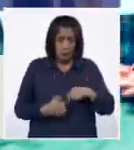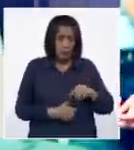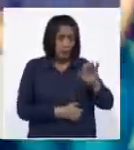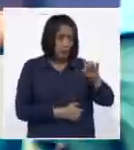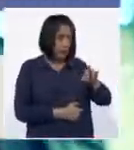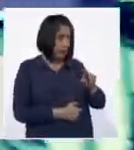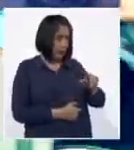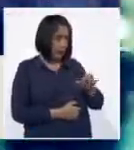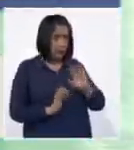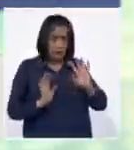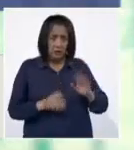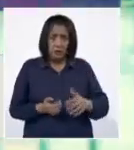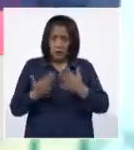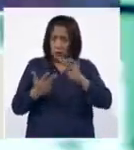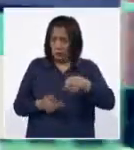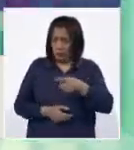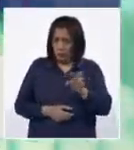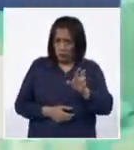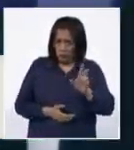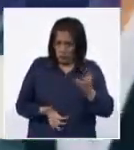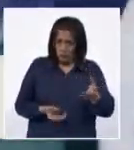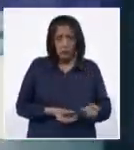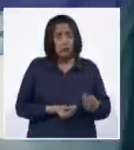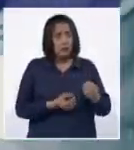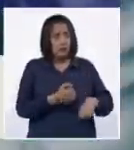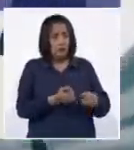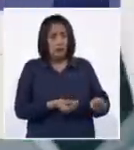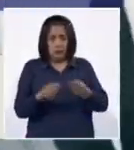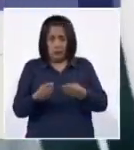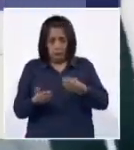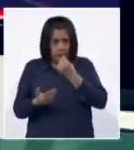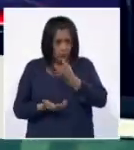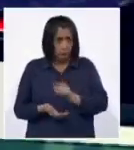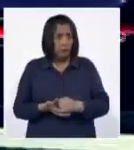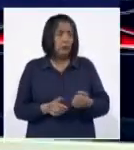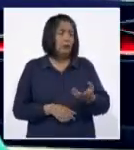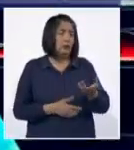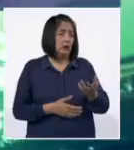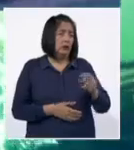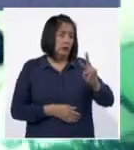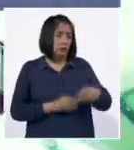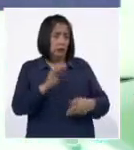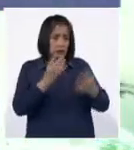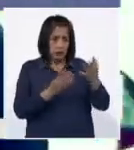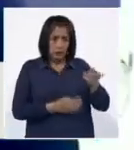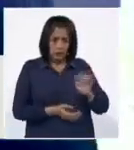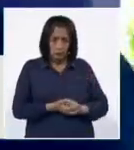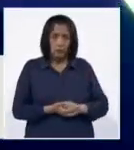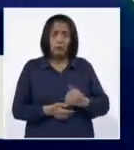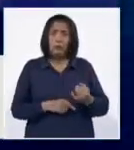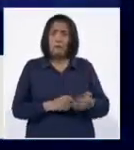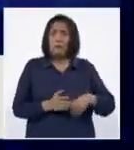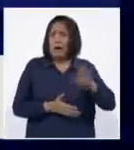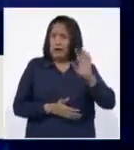Pardo, señaló que aparte de los 8.000 dólares que el futbolista otorga por alimentos, durante el 2019 se